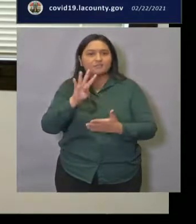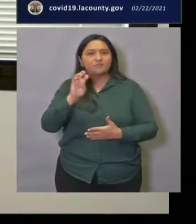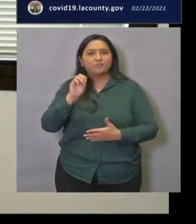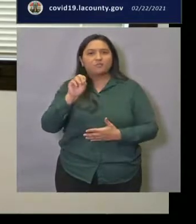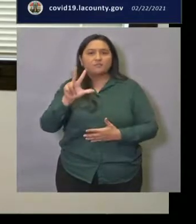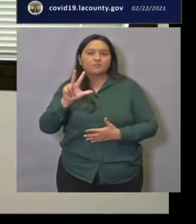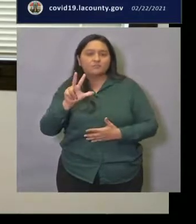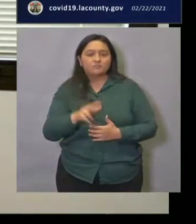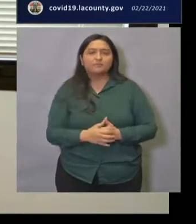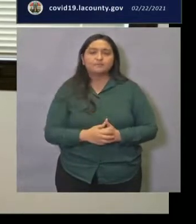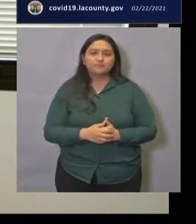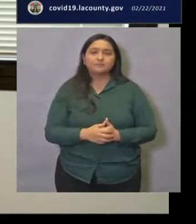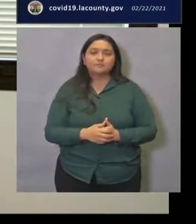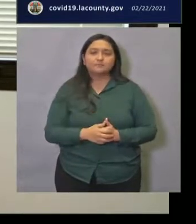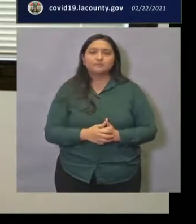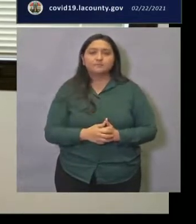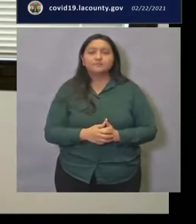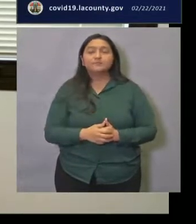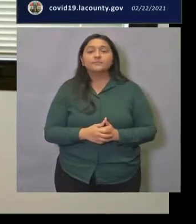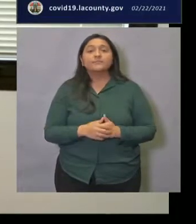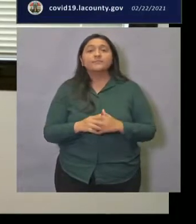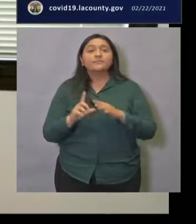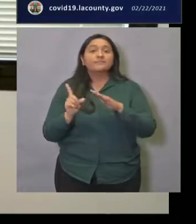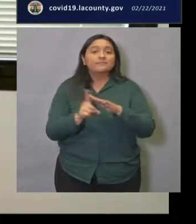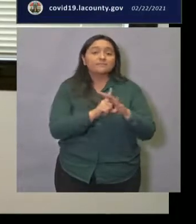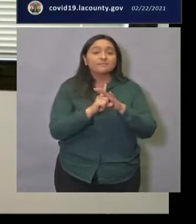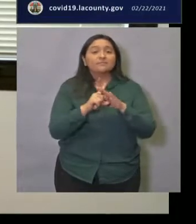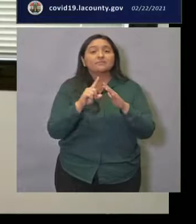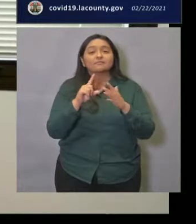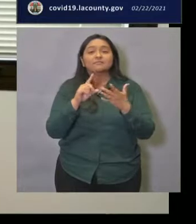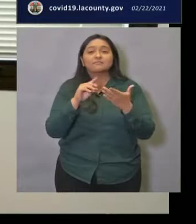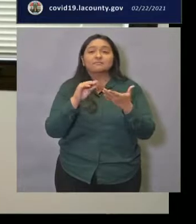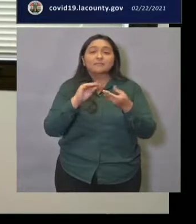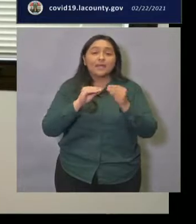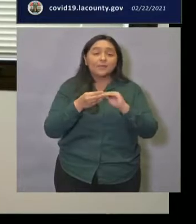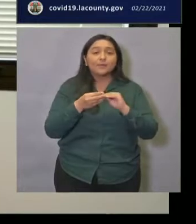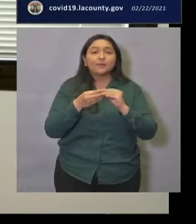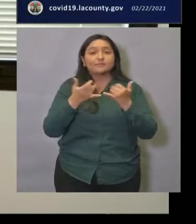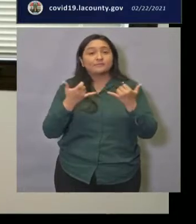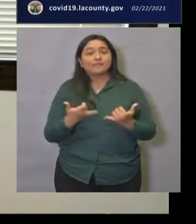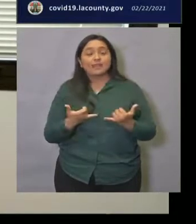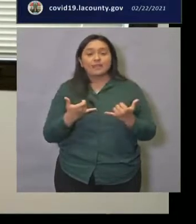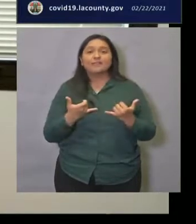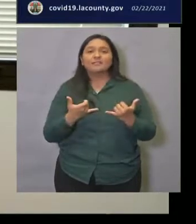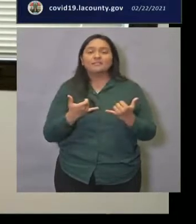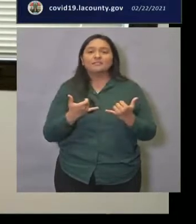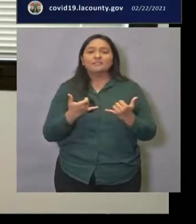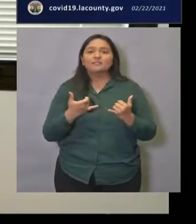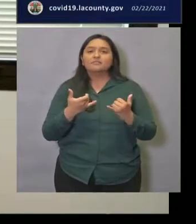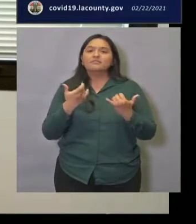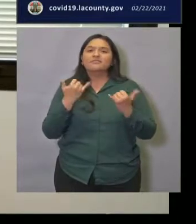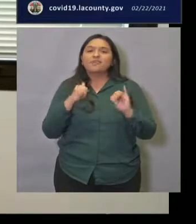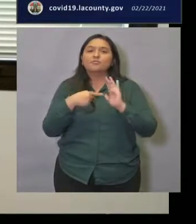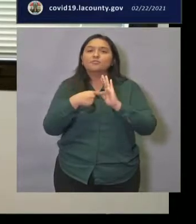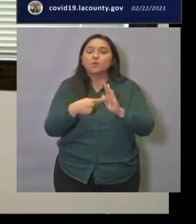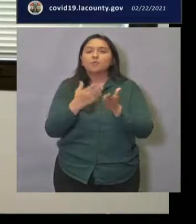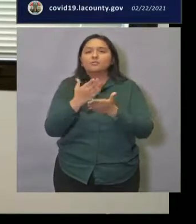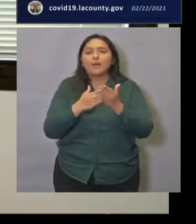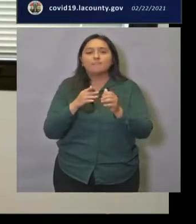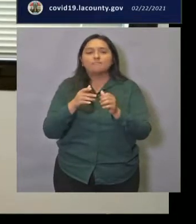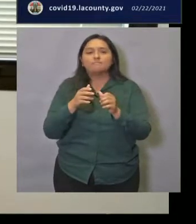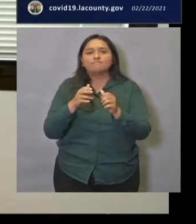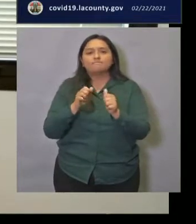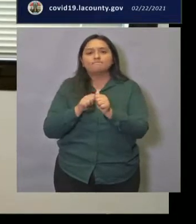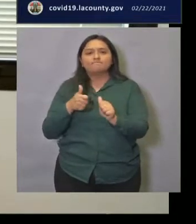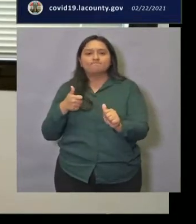1,181,403. Los números de casos y muertes de hoy probablemente representen un retraso en los informes del fin de